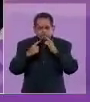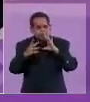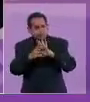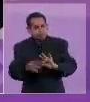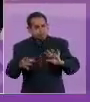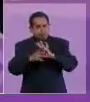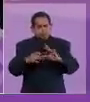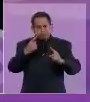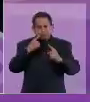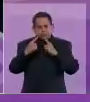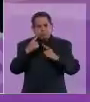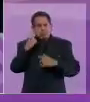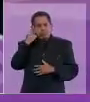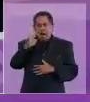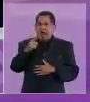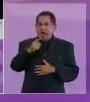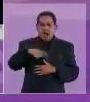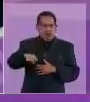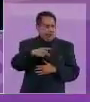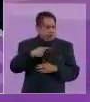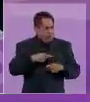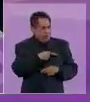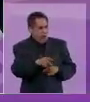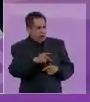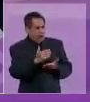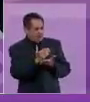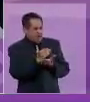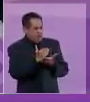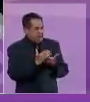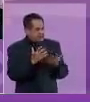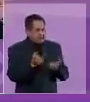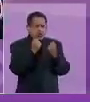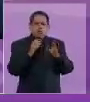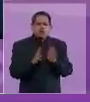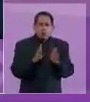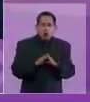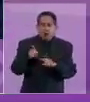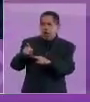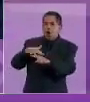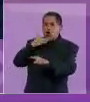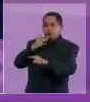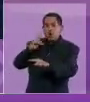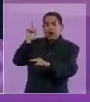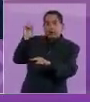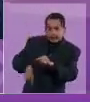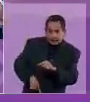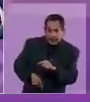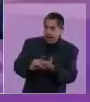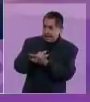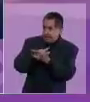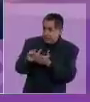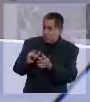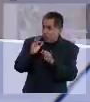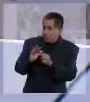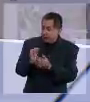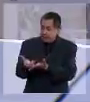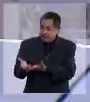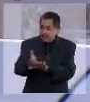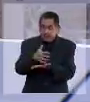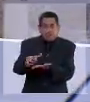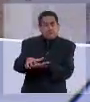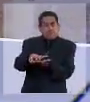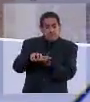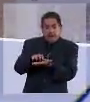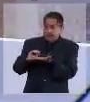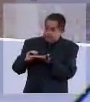para combatir la pobreza? Acabando con la corrupción y destinando todo lo que se ahorre a impulsar